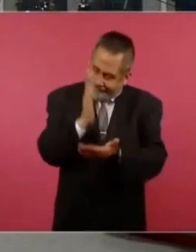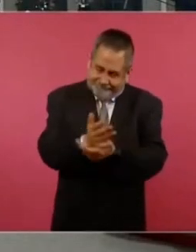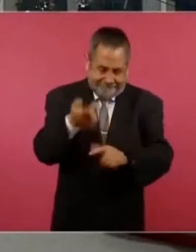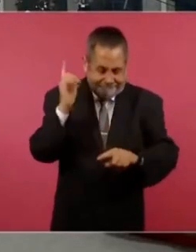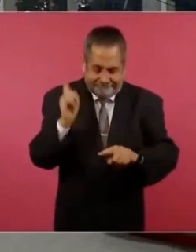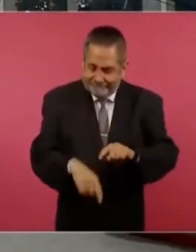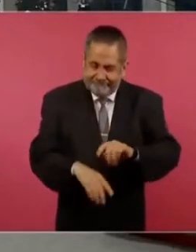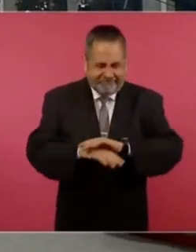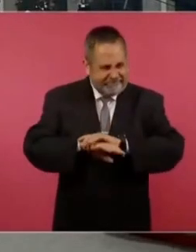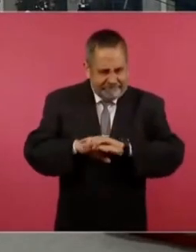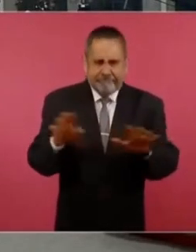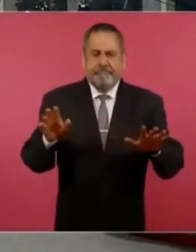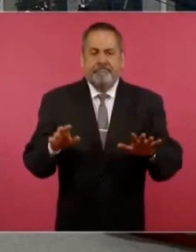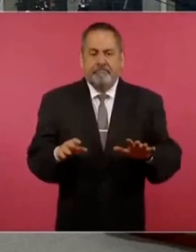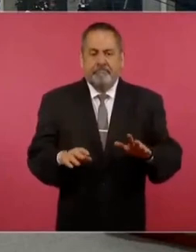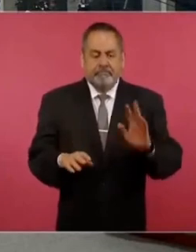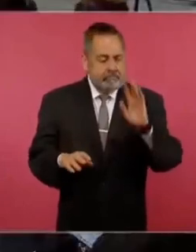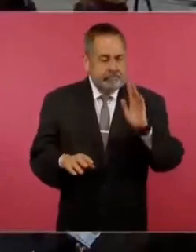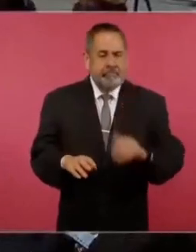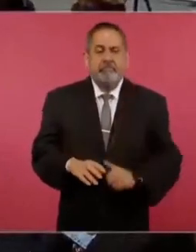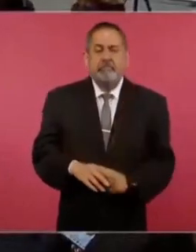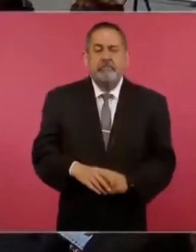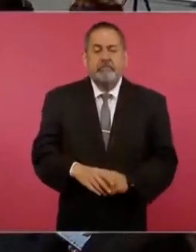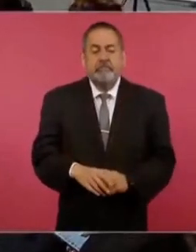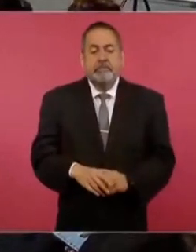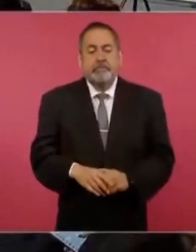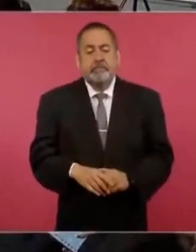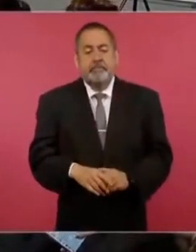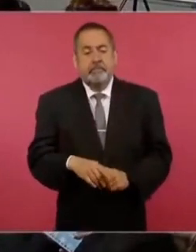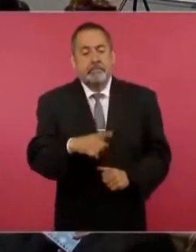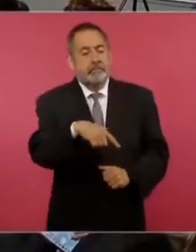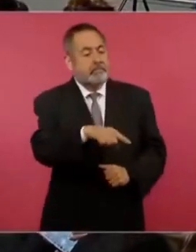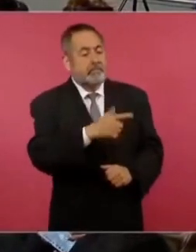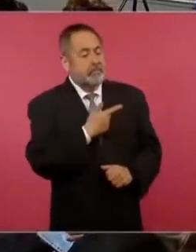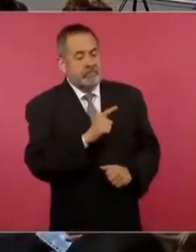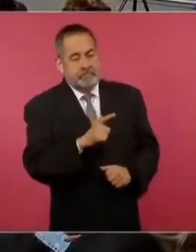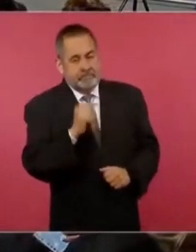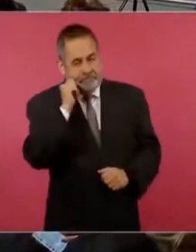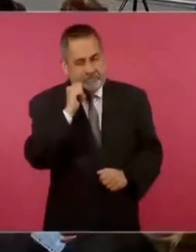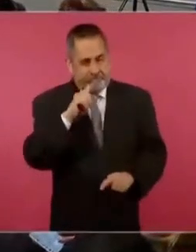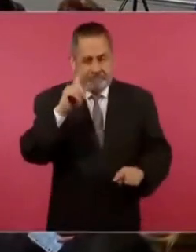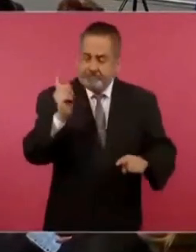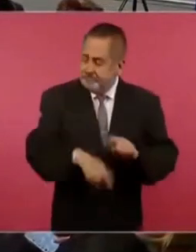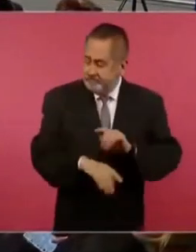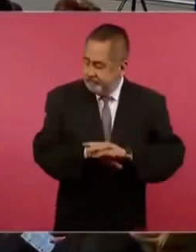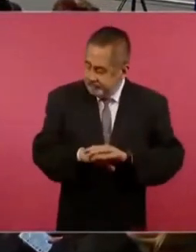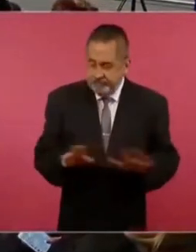eliminarlo, aunque no les guste.